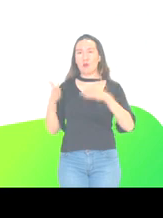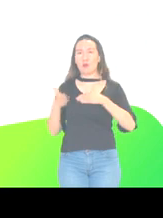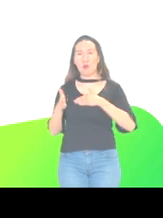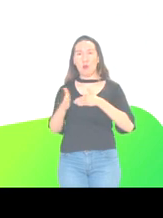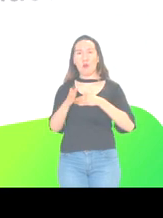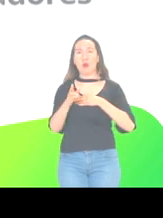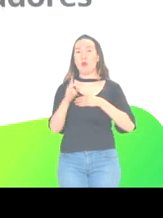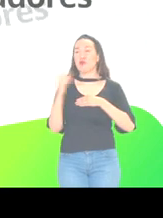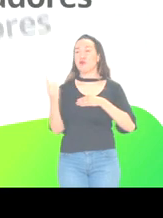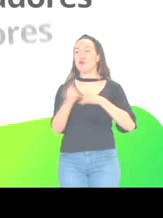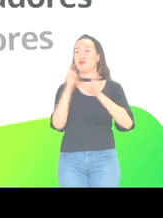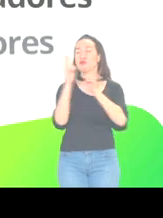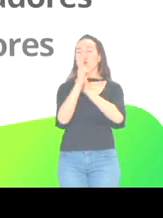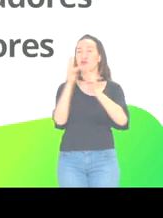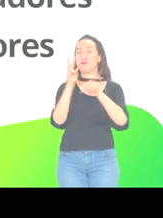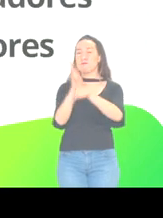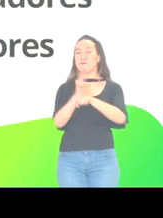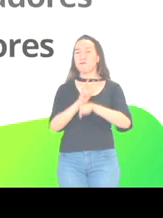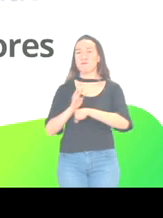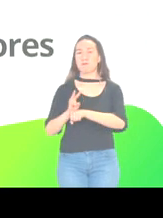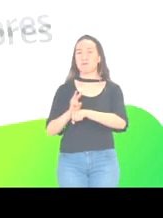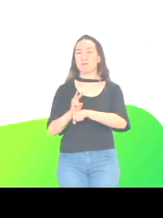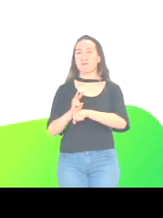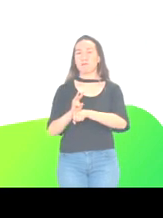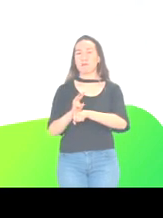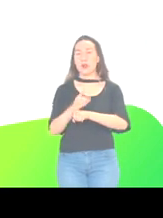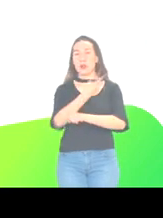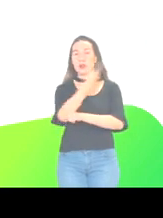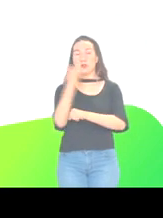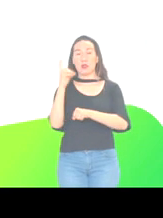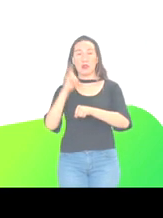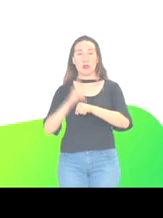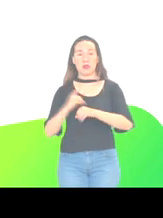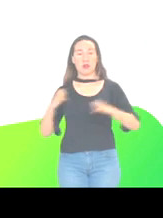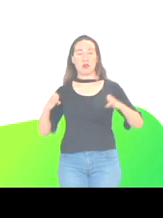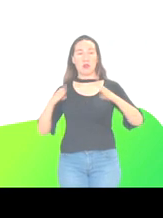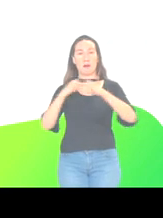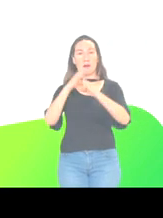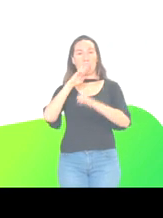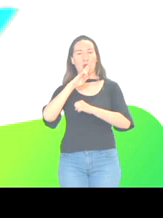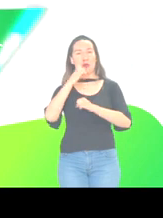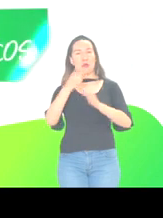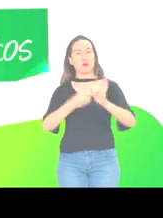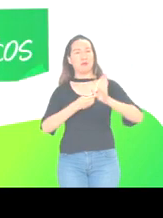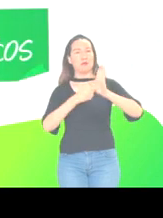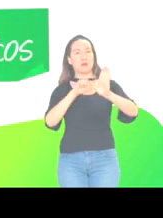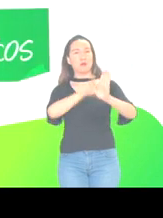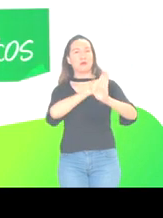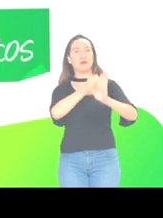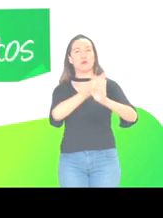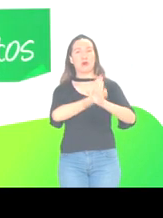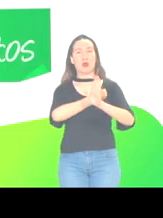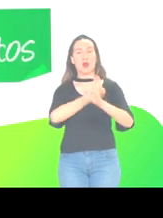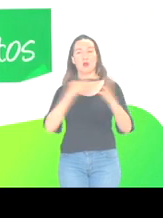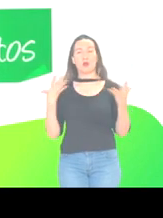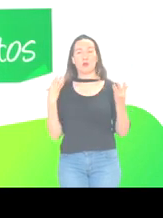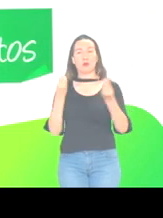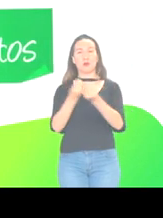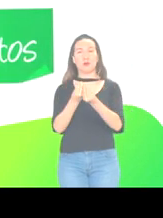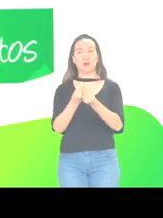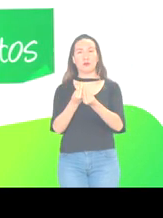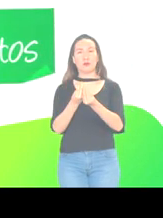ambulancias, ventiladores y monitores. A 100 días de la pandemia, los resultados en salud los